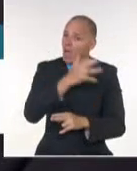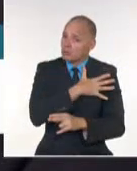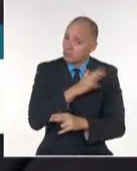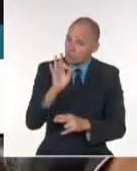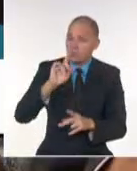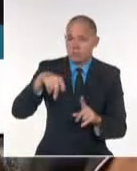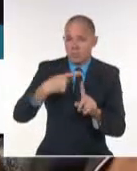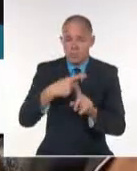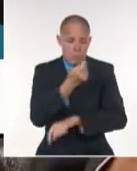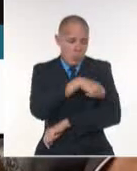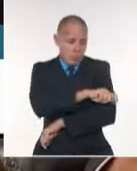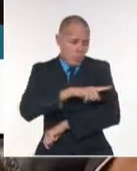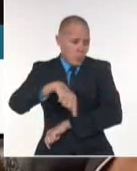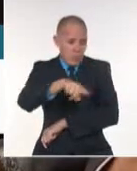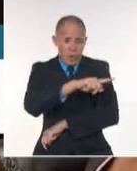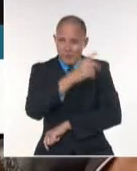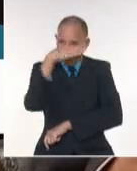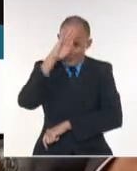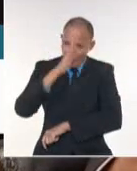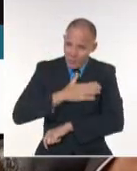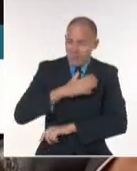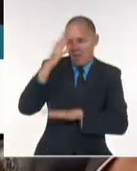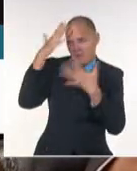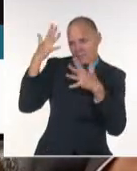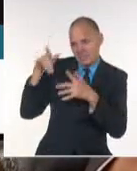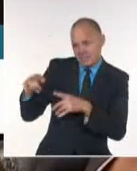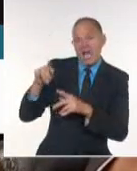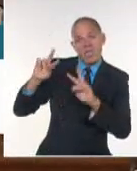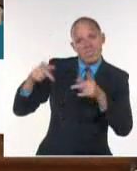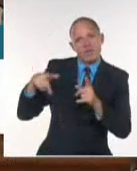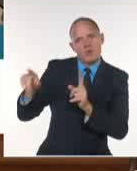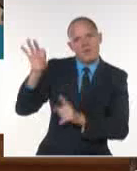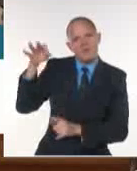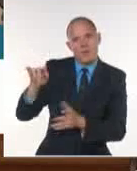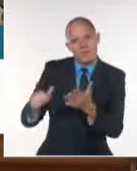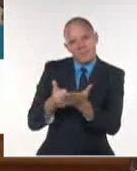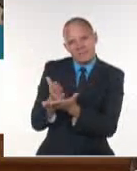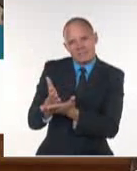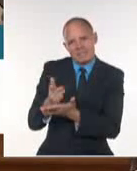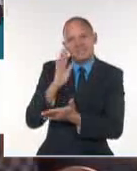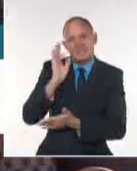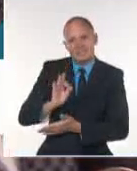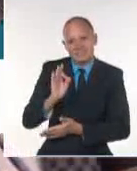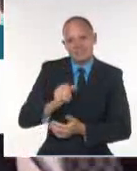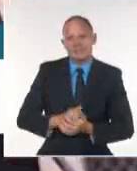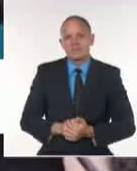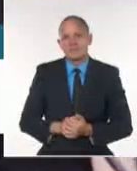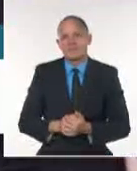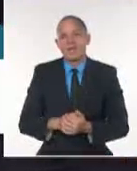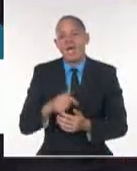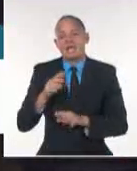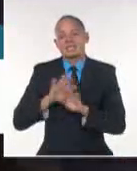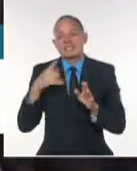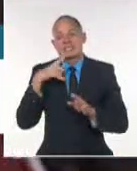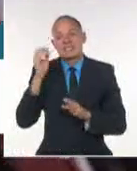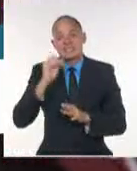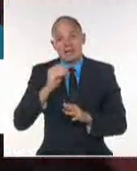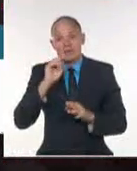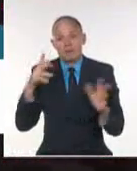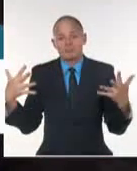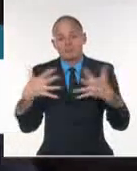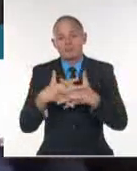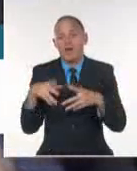por su reelección como máximo dirigente del órgano legislativo. Marrero Cruz ponderó el excelente estado de las relaciones